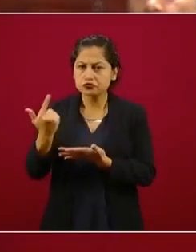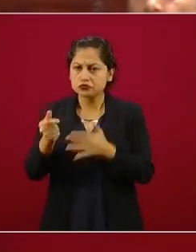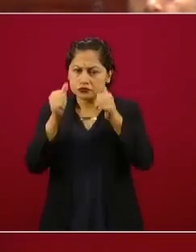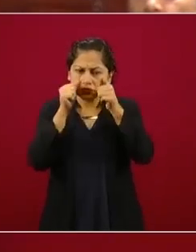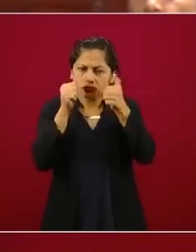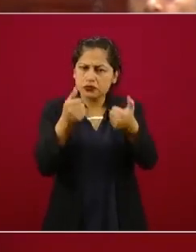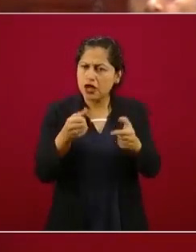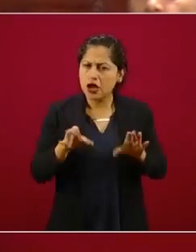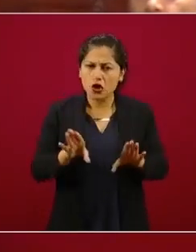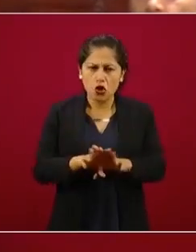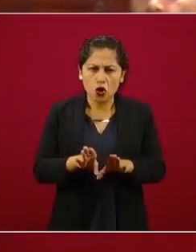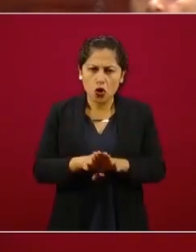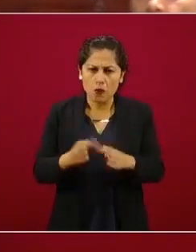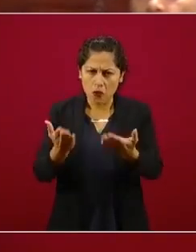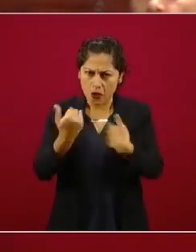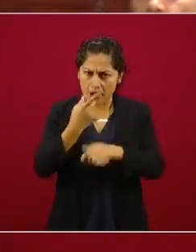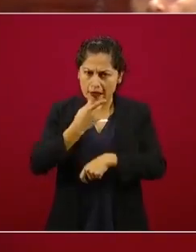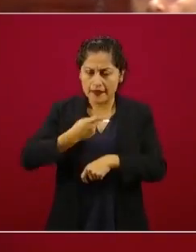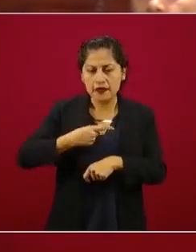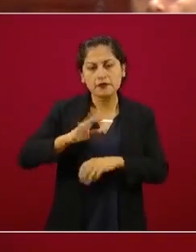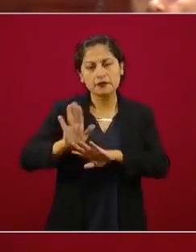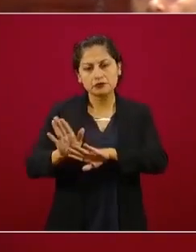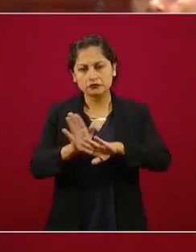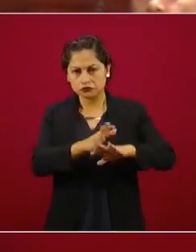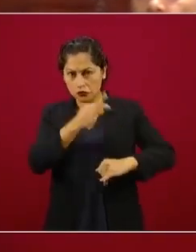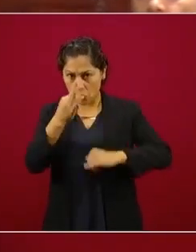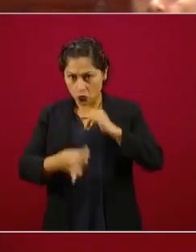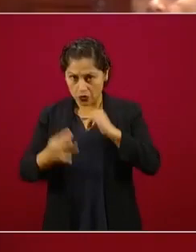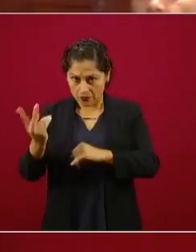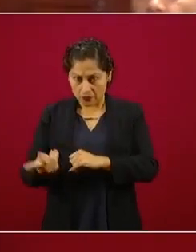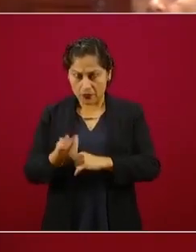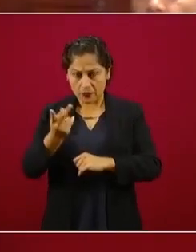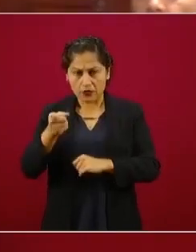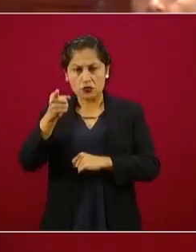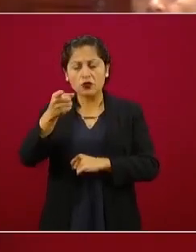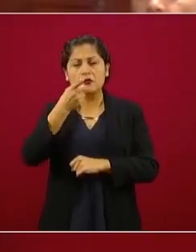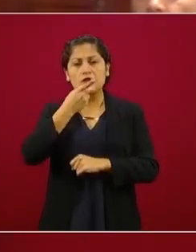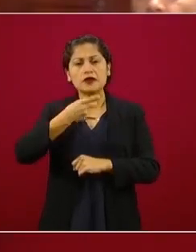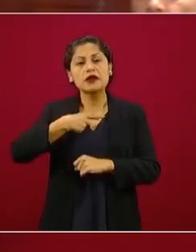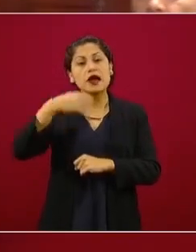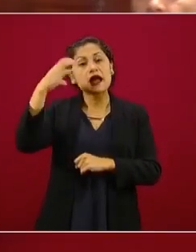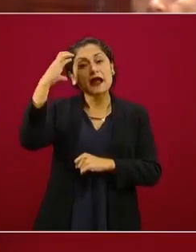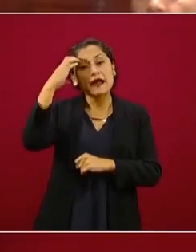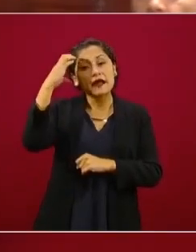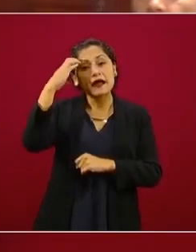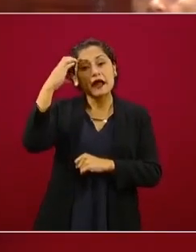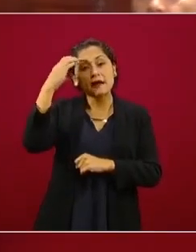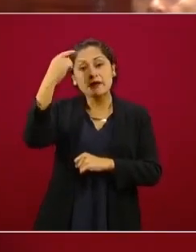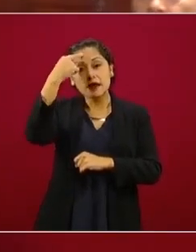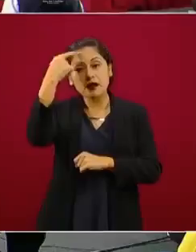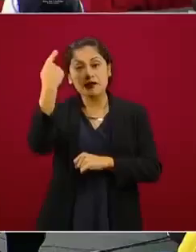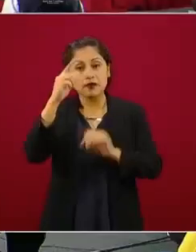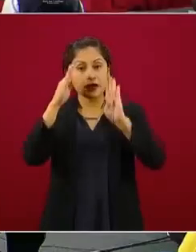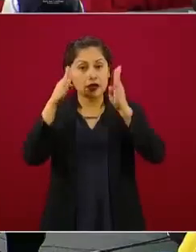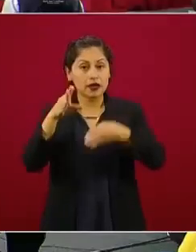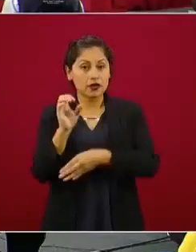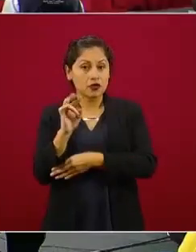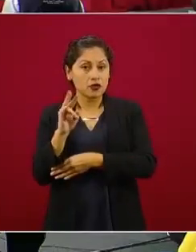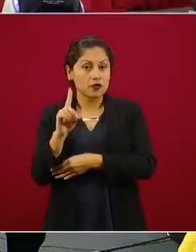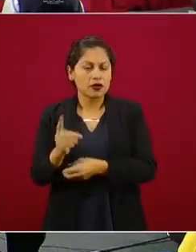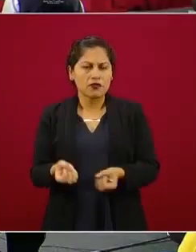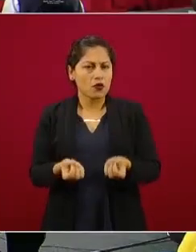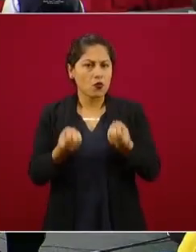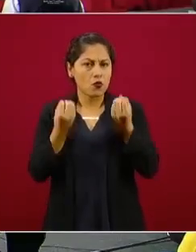finalmente, hablando de infraestructura, ¿cuántas camas están ustedes aportando precisamente a esto de la atención del COVID? Gracias. Y una